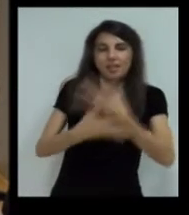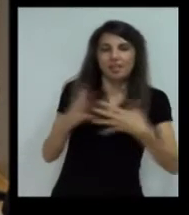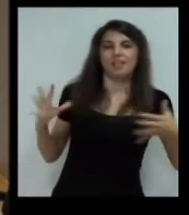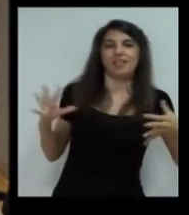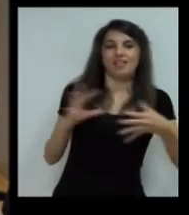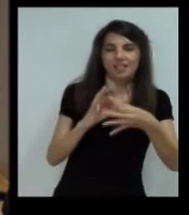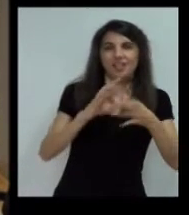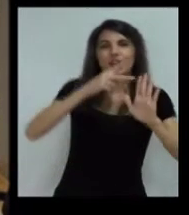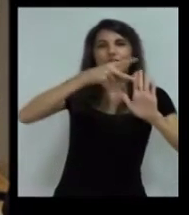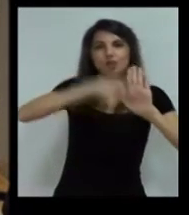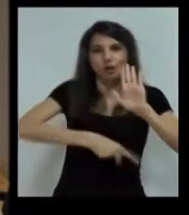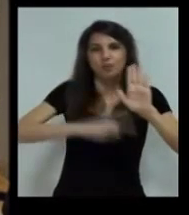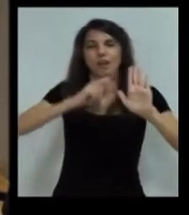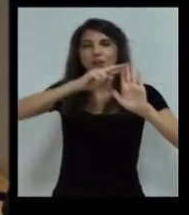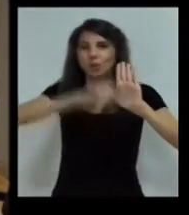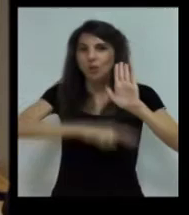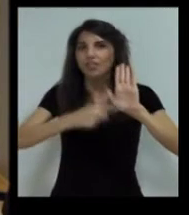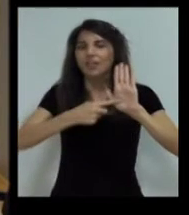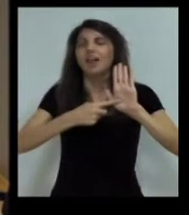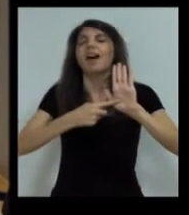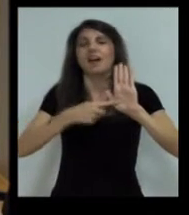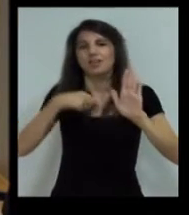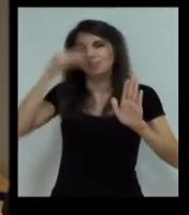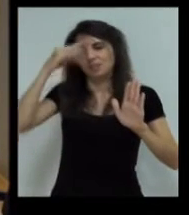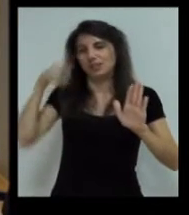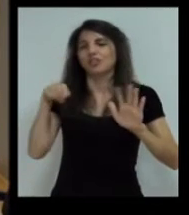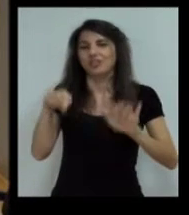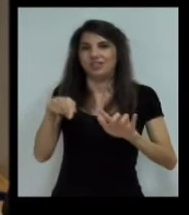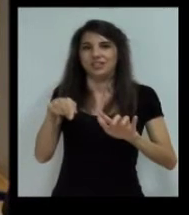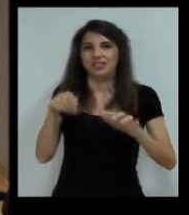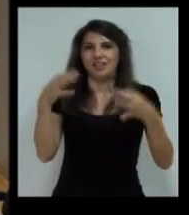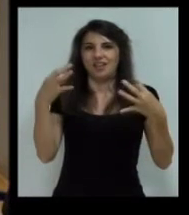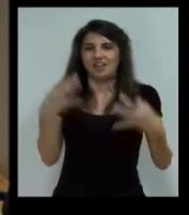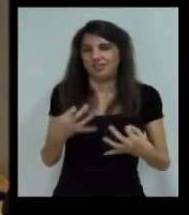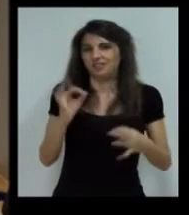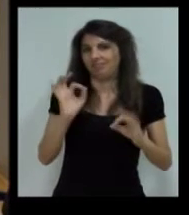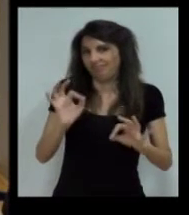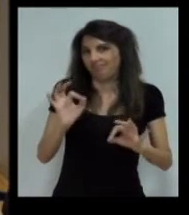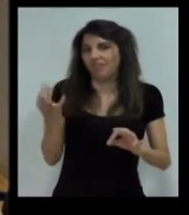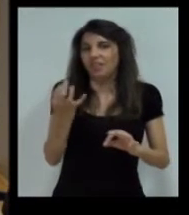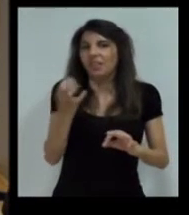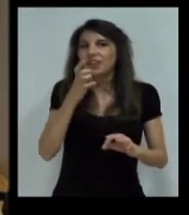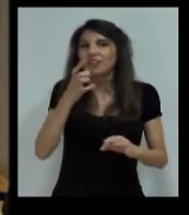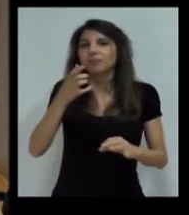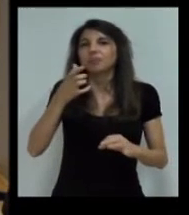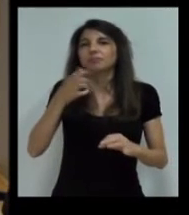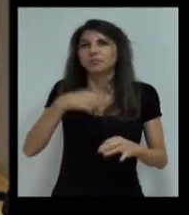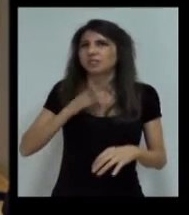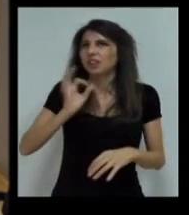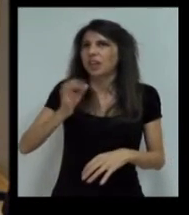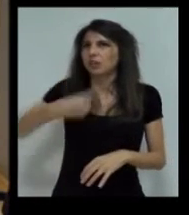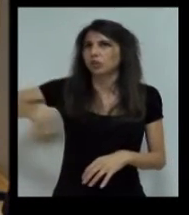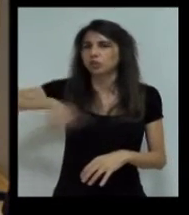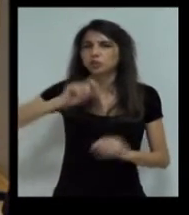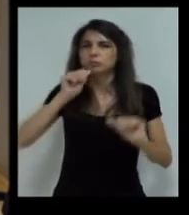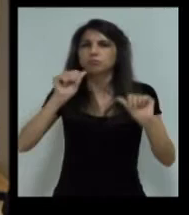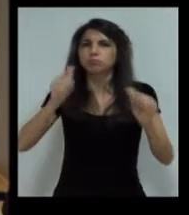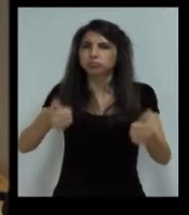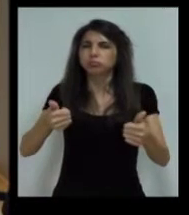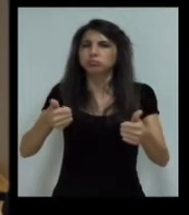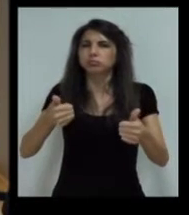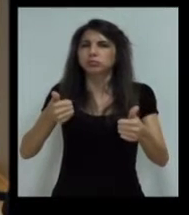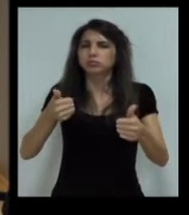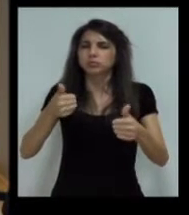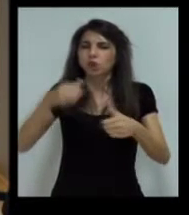una regulación, pues yo creo que ese es el camino, porque por ejemplo, es verdad que nosotros empezamos a hacer todos los